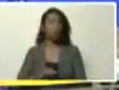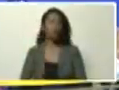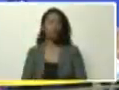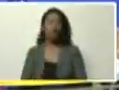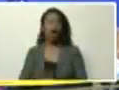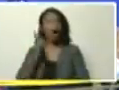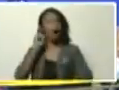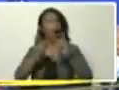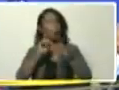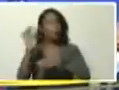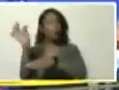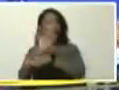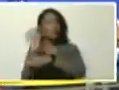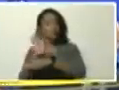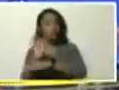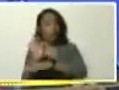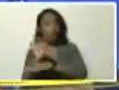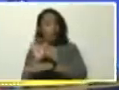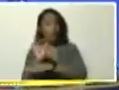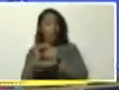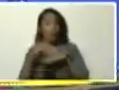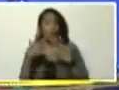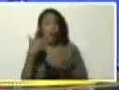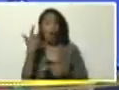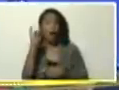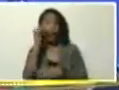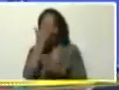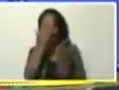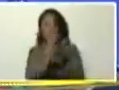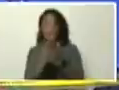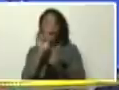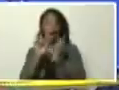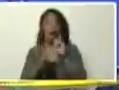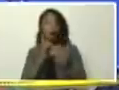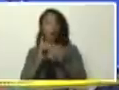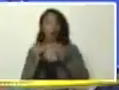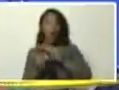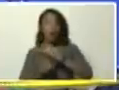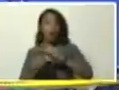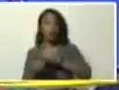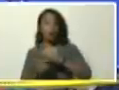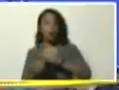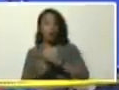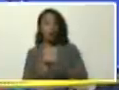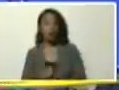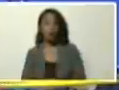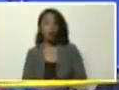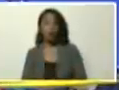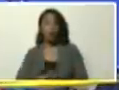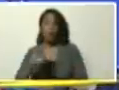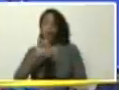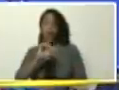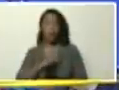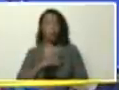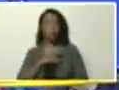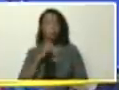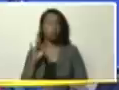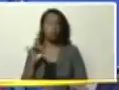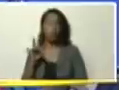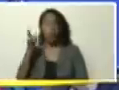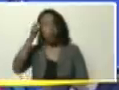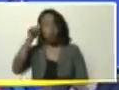de algunos funcionarios que están al frente de algunas instituciones y no les duele el